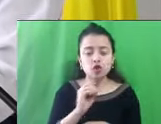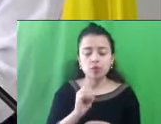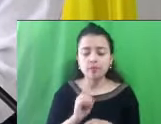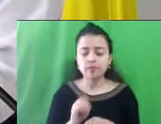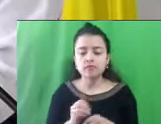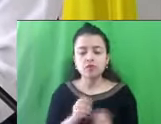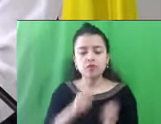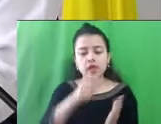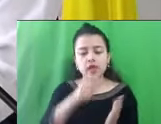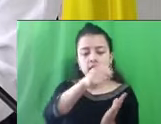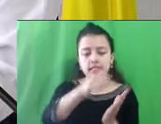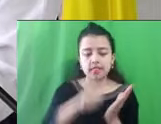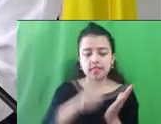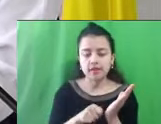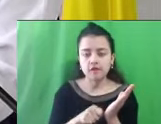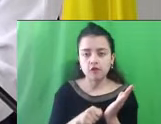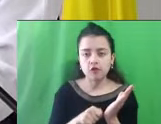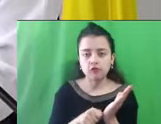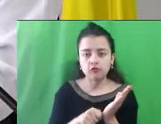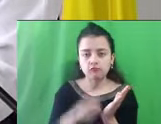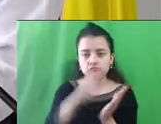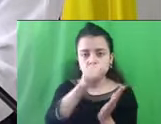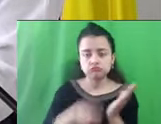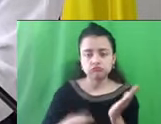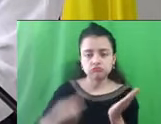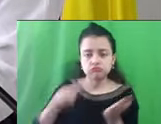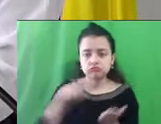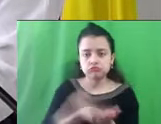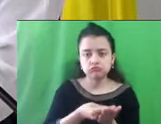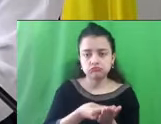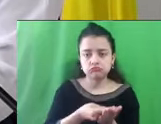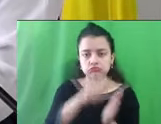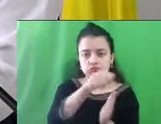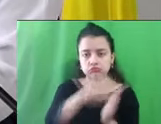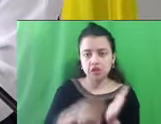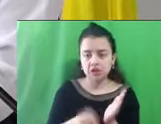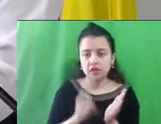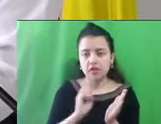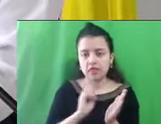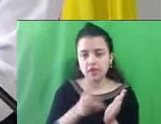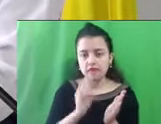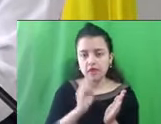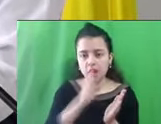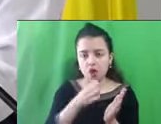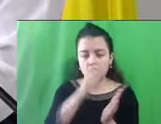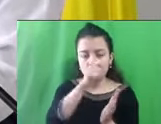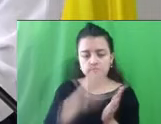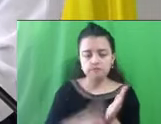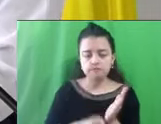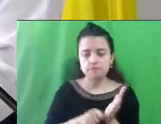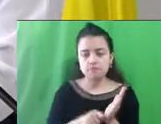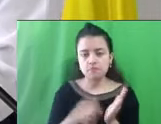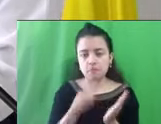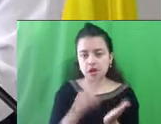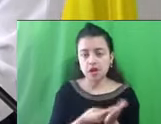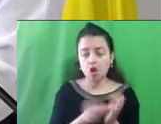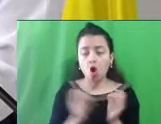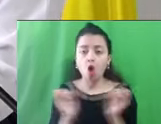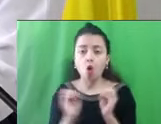el usuario puede cancelar sus facturas a través de su tarjeta débito o su tarjeta crédito. También a través de